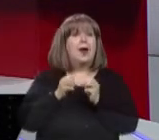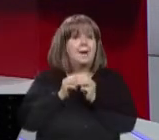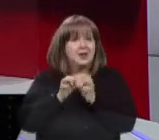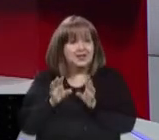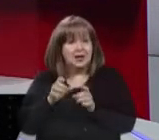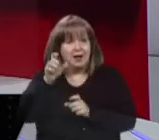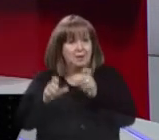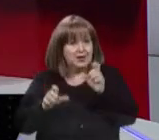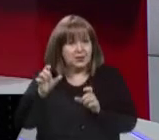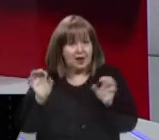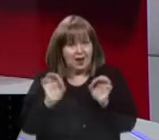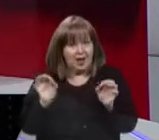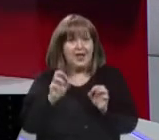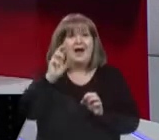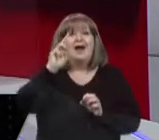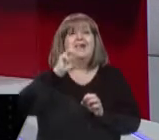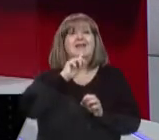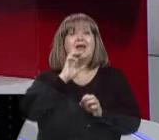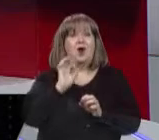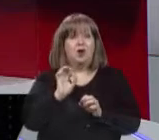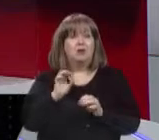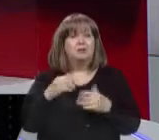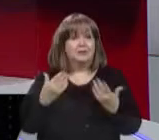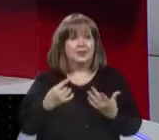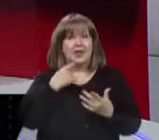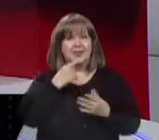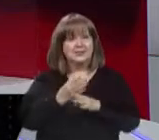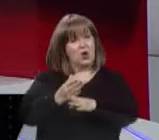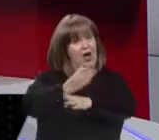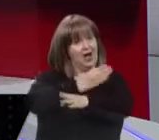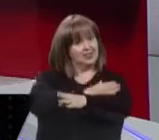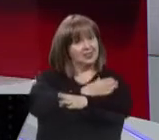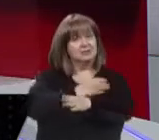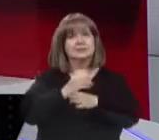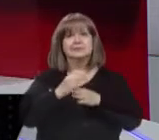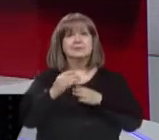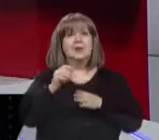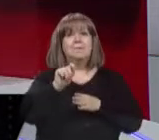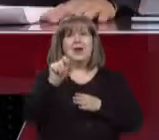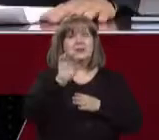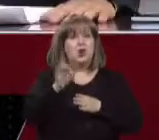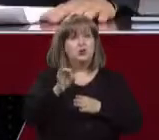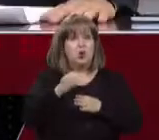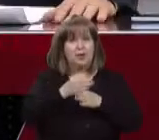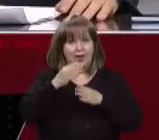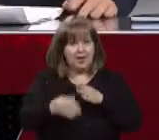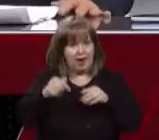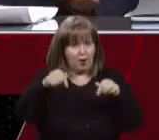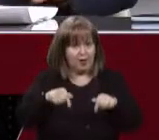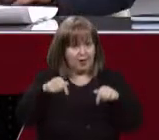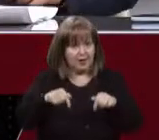por ejemplo, que no tienen hecha la revisión. Exactamente, recuerden que se habló de un endurecimiento a partir del mes de octubre. Juli, te escuchamos, buenas